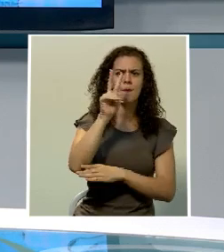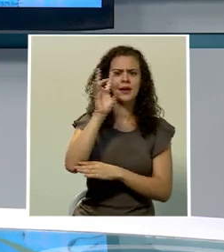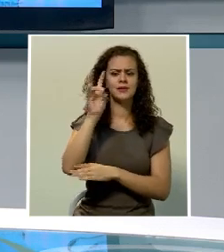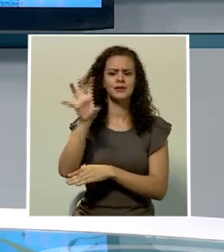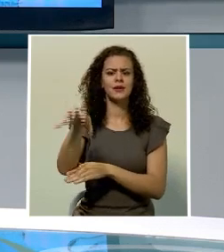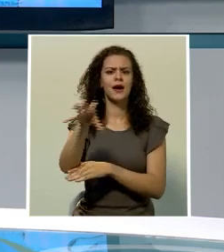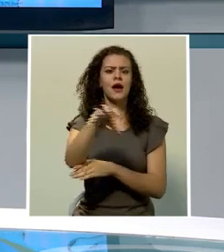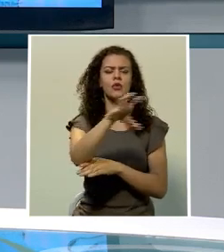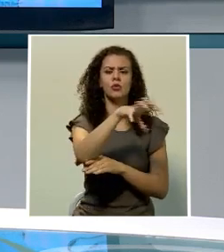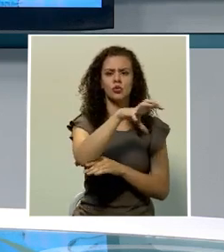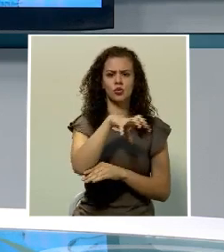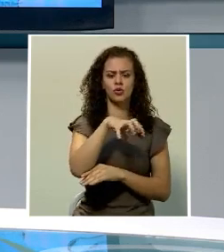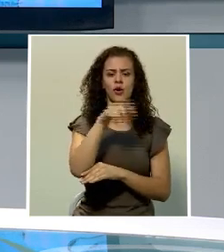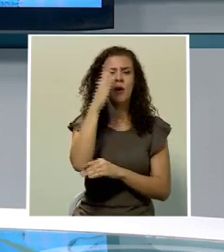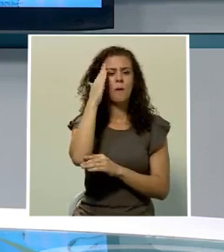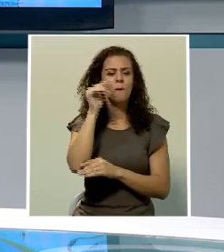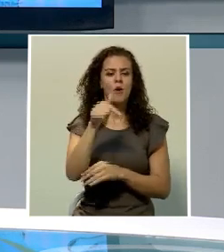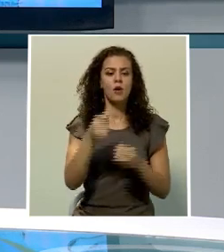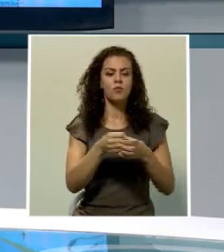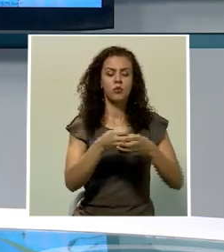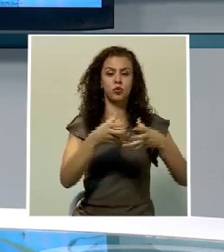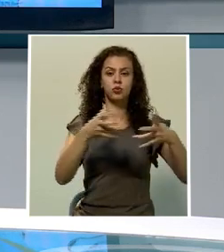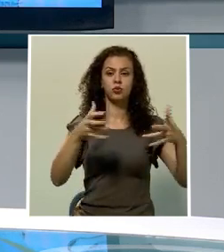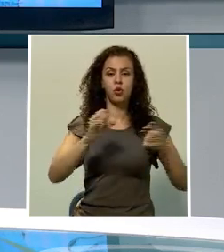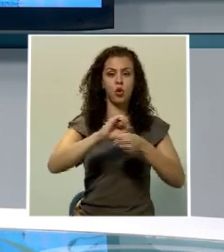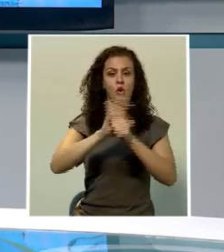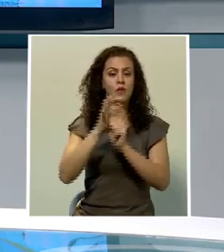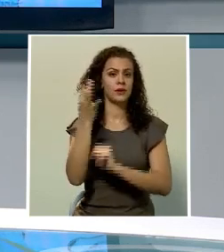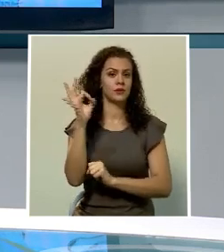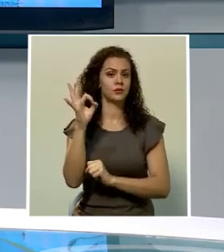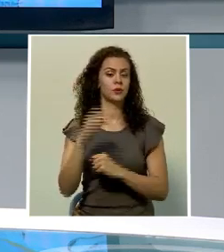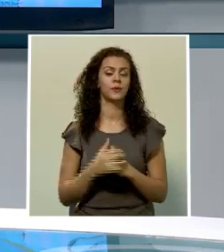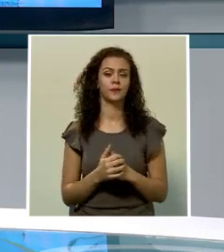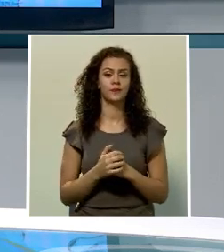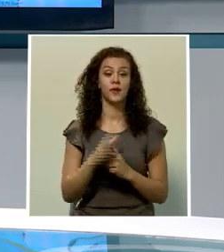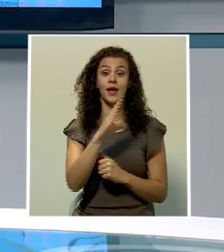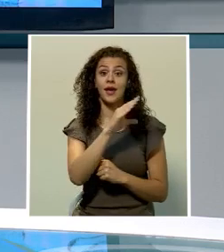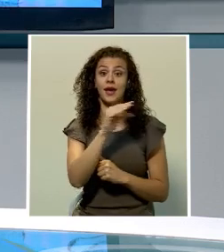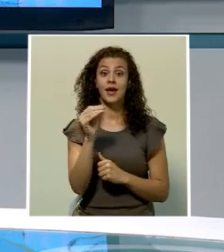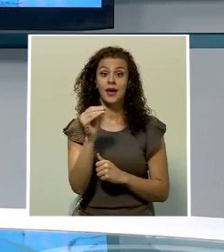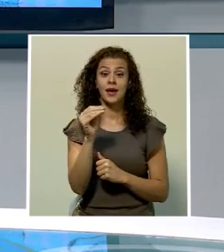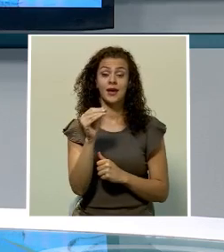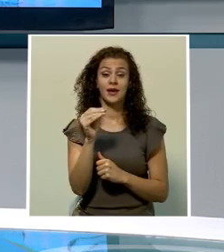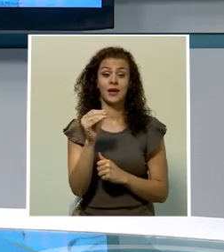27 cantones debido al incremento de casos de COVID-19 y las